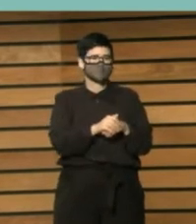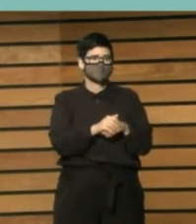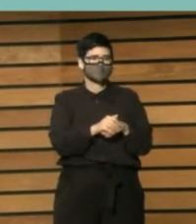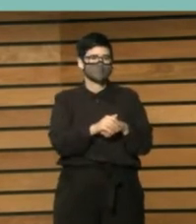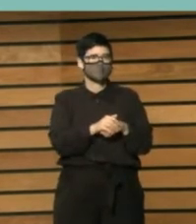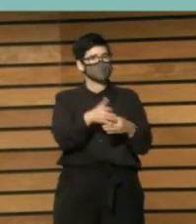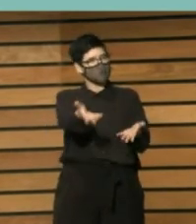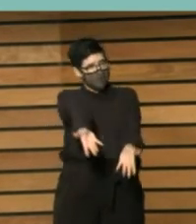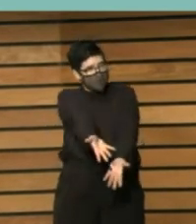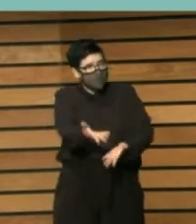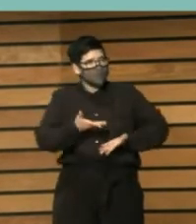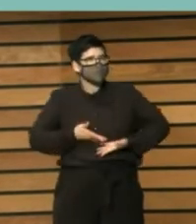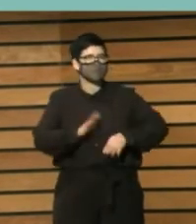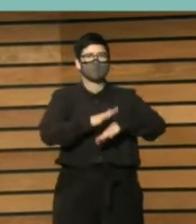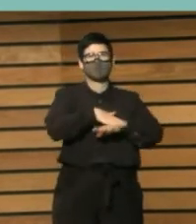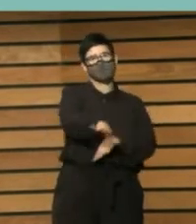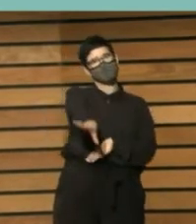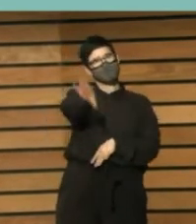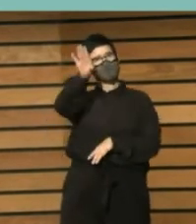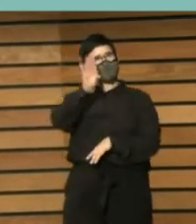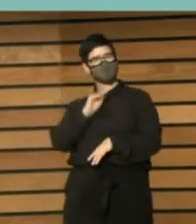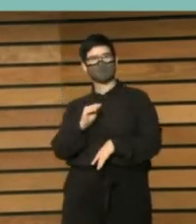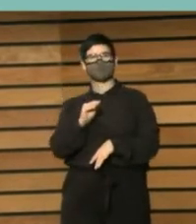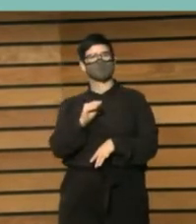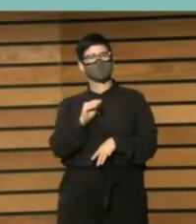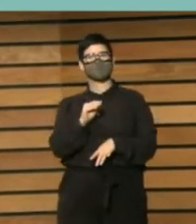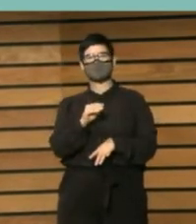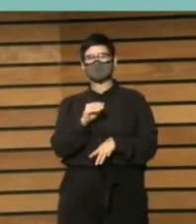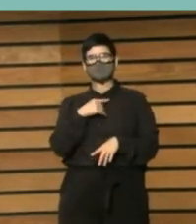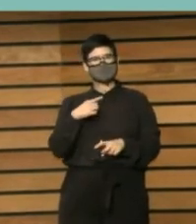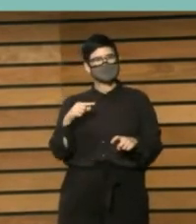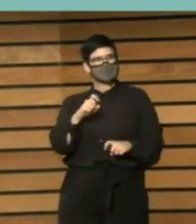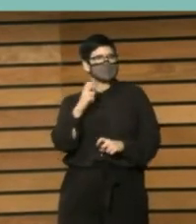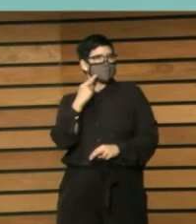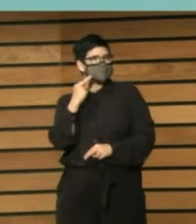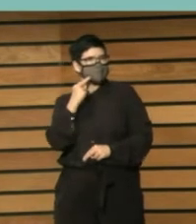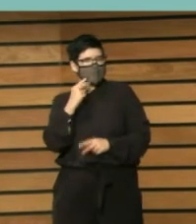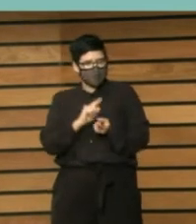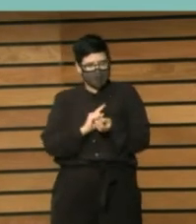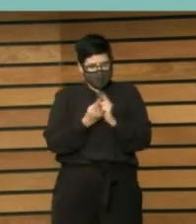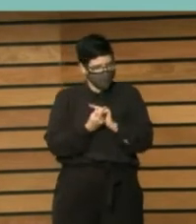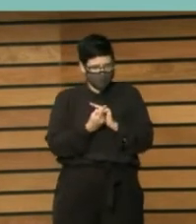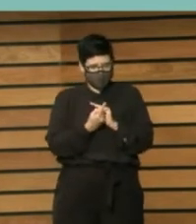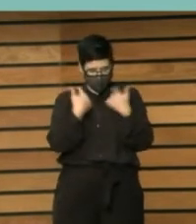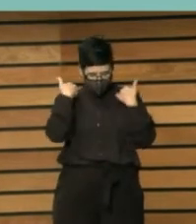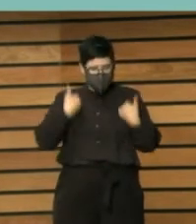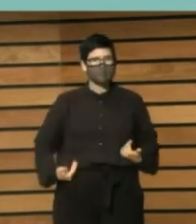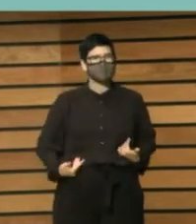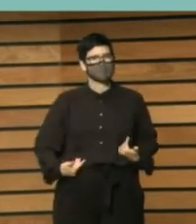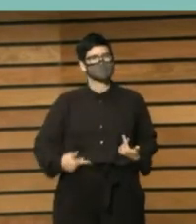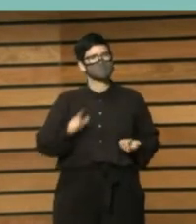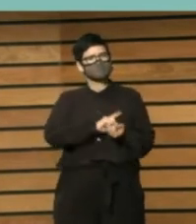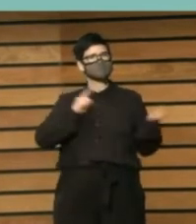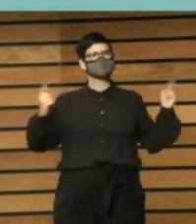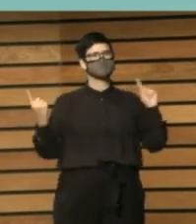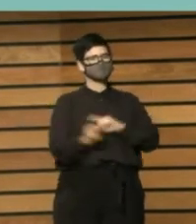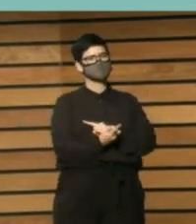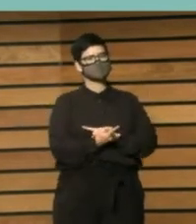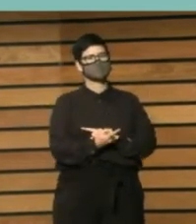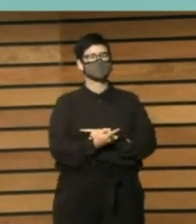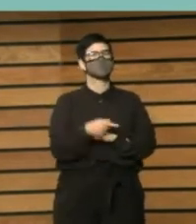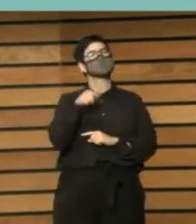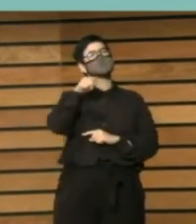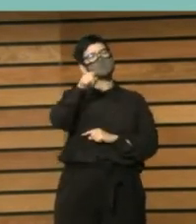nos ayuda a entender que debemos dejar de temer el cambio y convertirnos nosotros mismos en cambio. Be water, my friend, decía